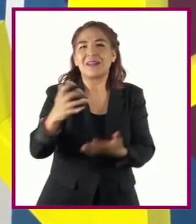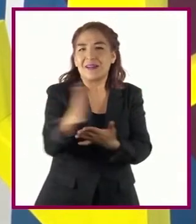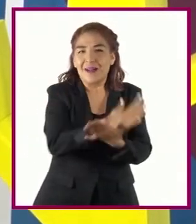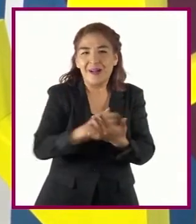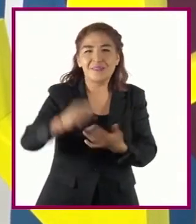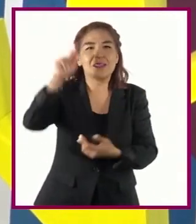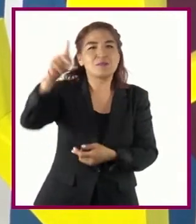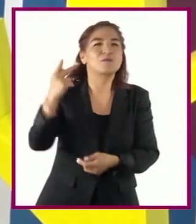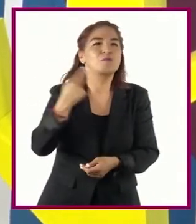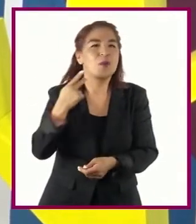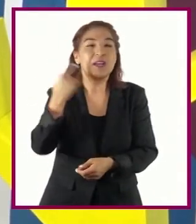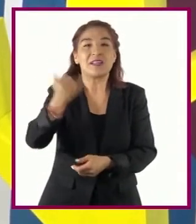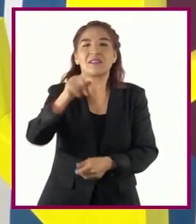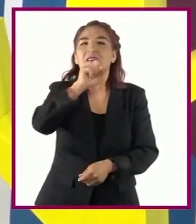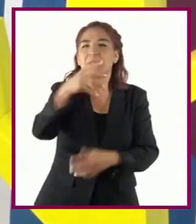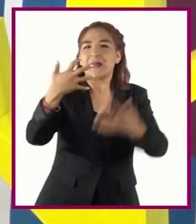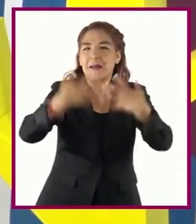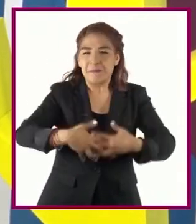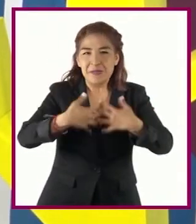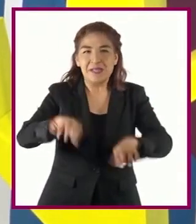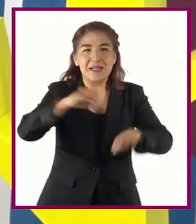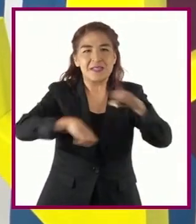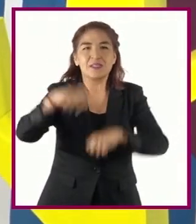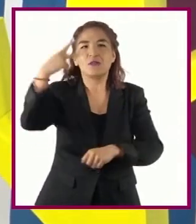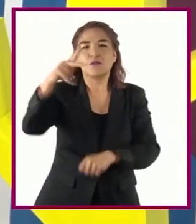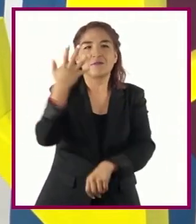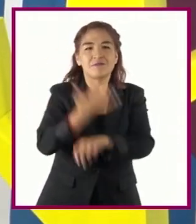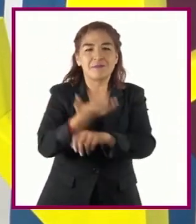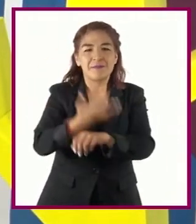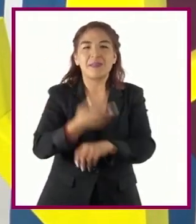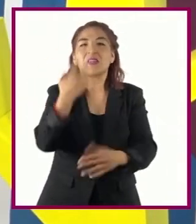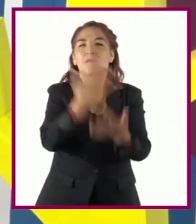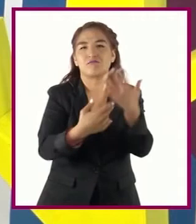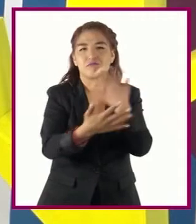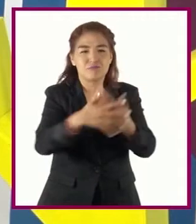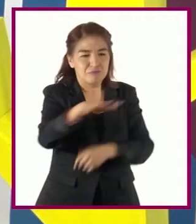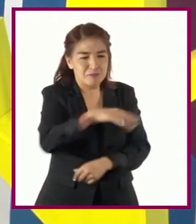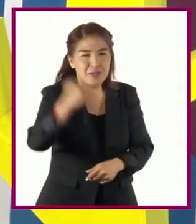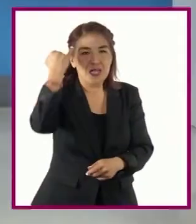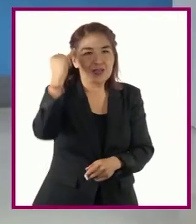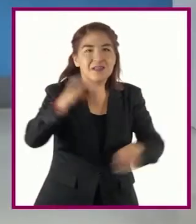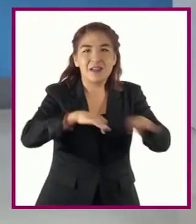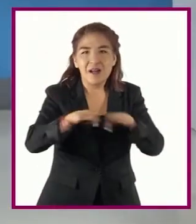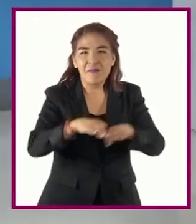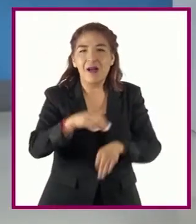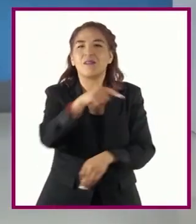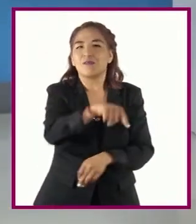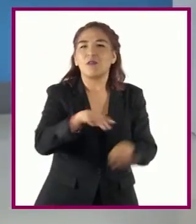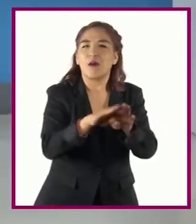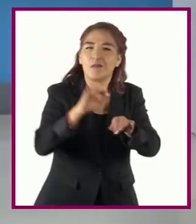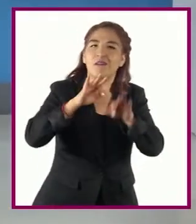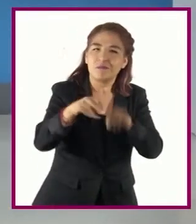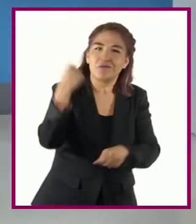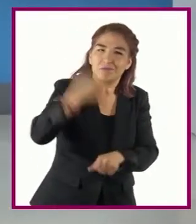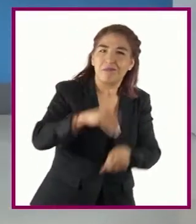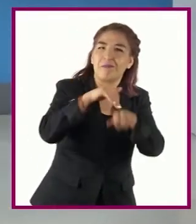y las empresas norteamericanas a costa de la mano de obra indígena y campesina.